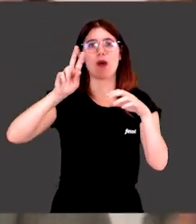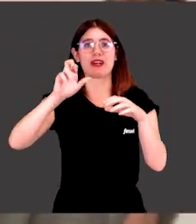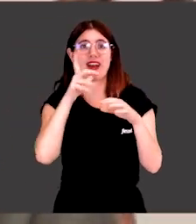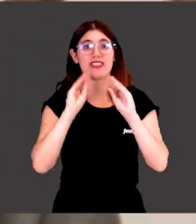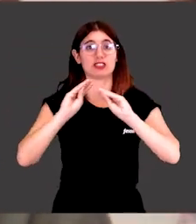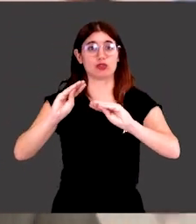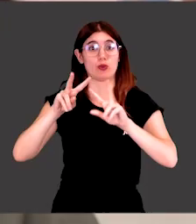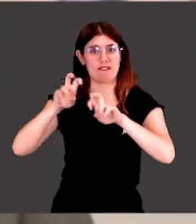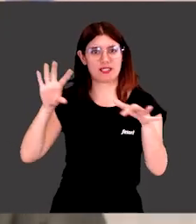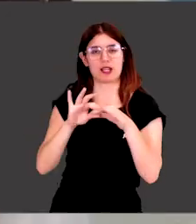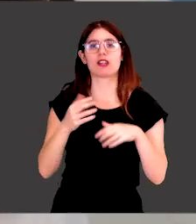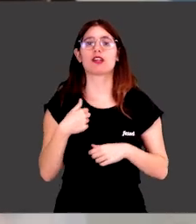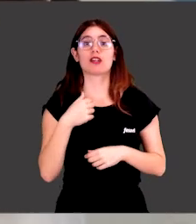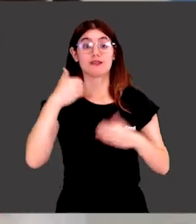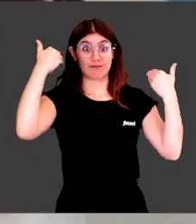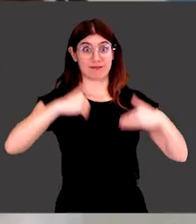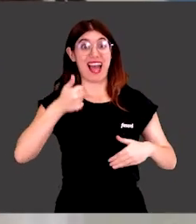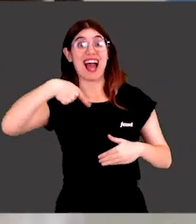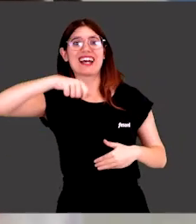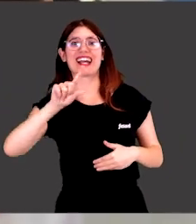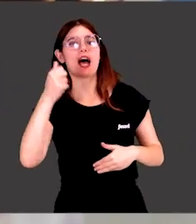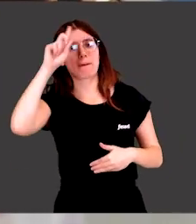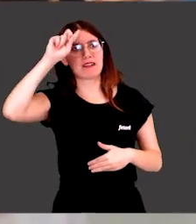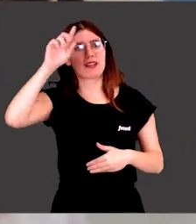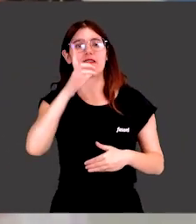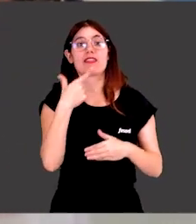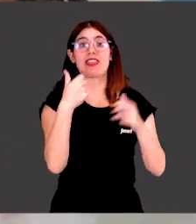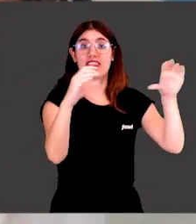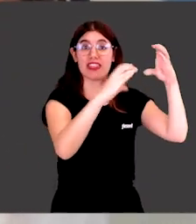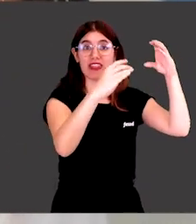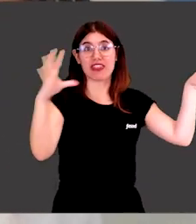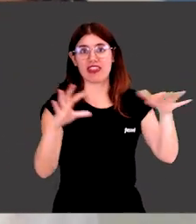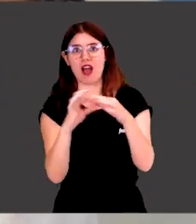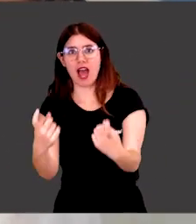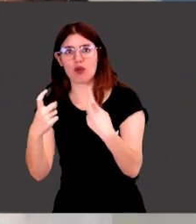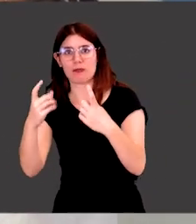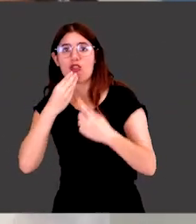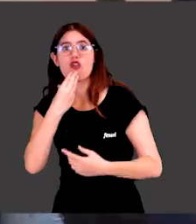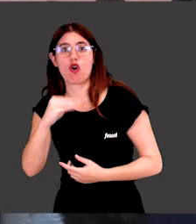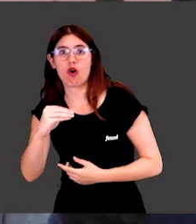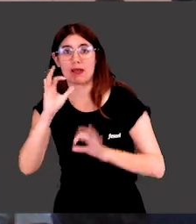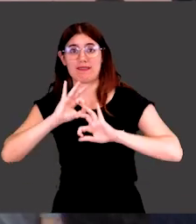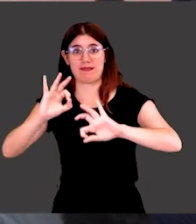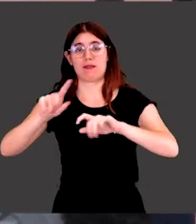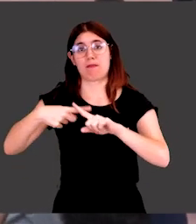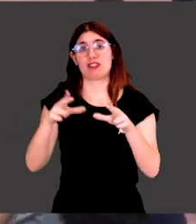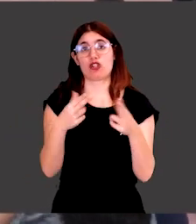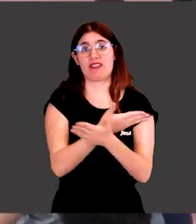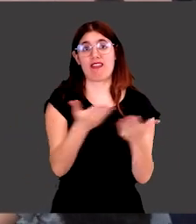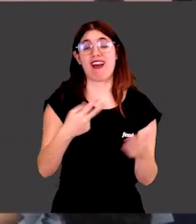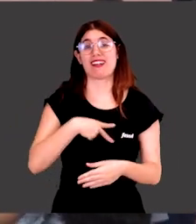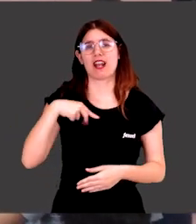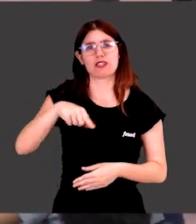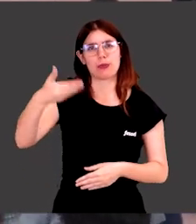toda la pintura. La investigadora madrileña señaló que acercar la ciencia al alumnado más joven en particular y a la